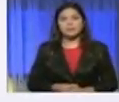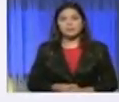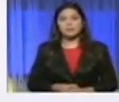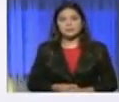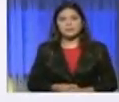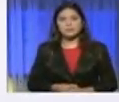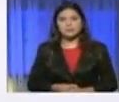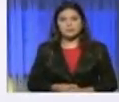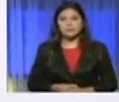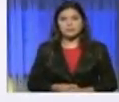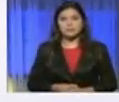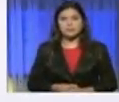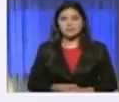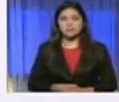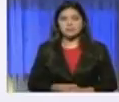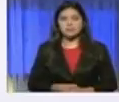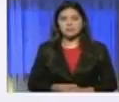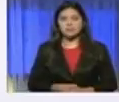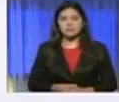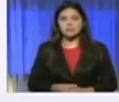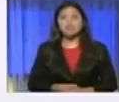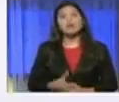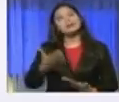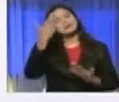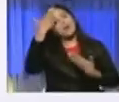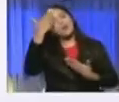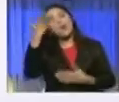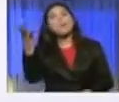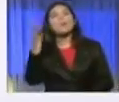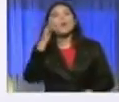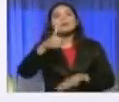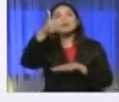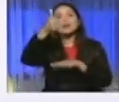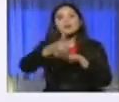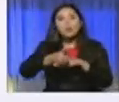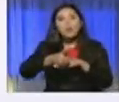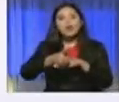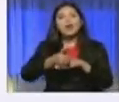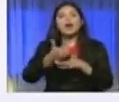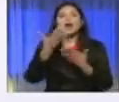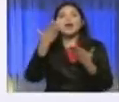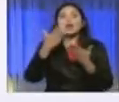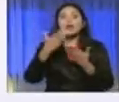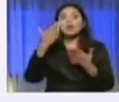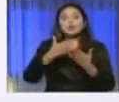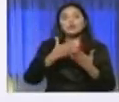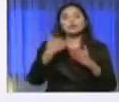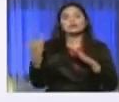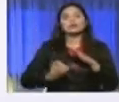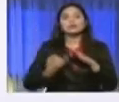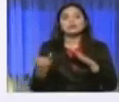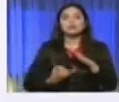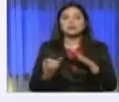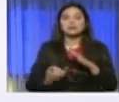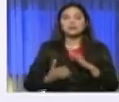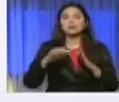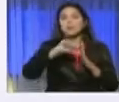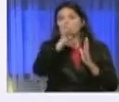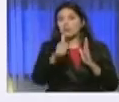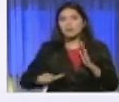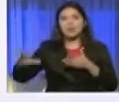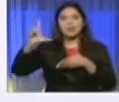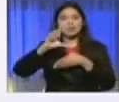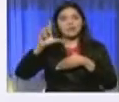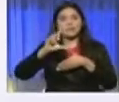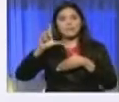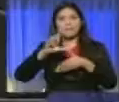intelectuales. Quiero saludar a la señora Lin Meng, directora de la División de Estudios Andinos del Instituto de Estudios Latinoamericanos. Bienvenida.